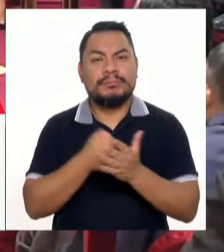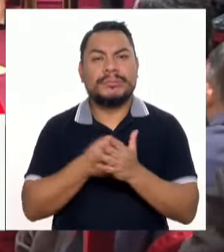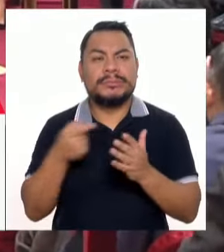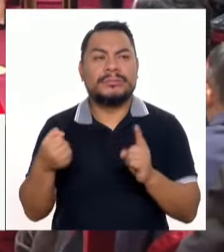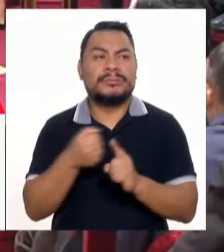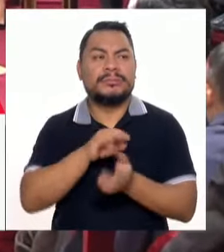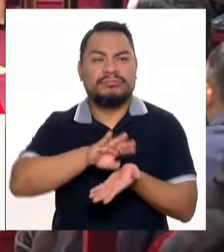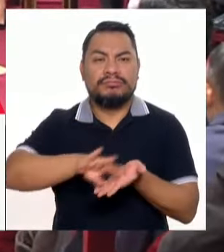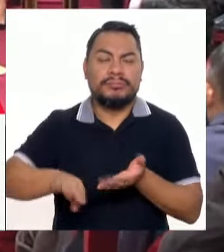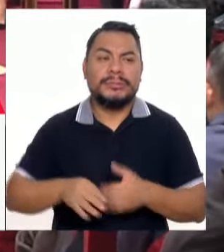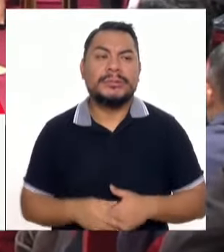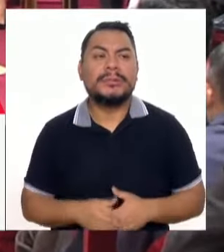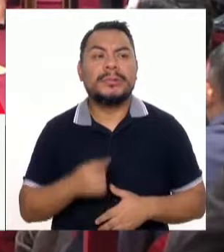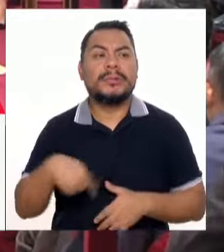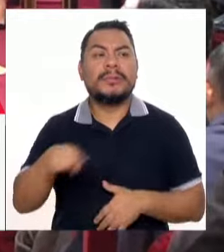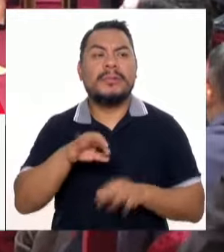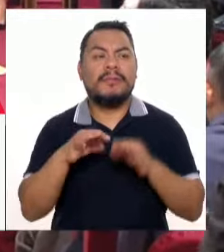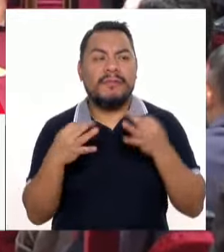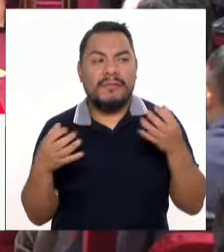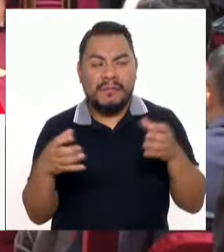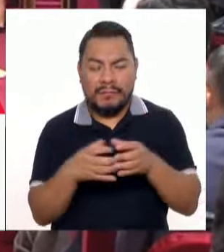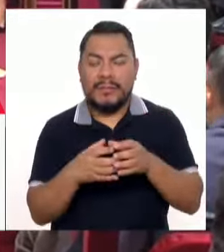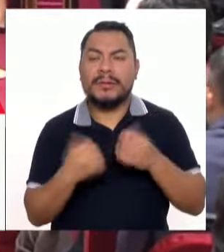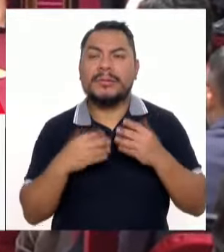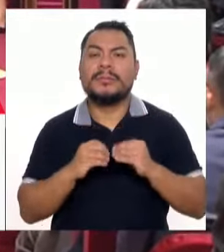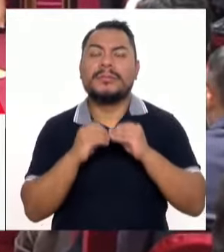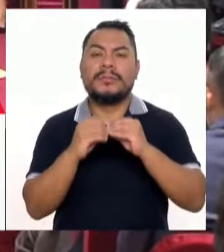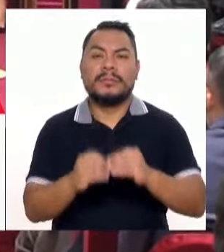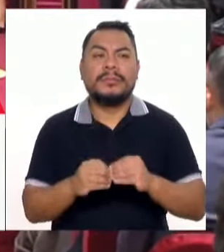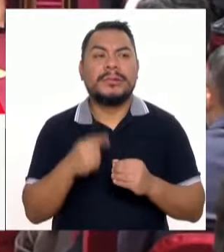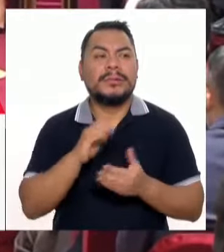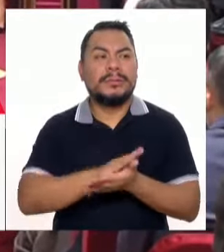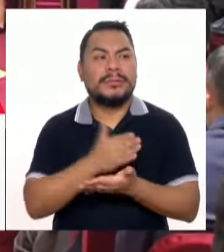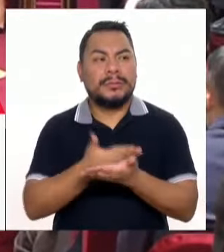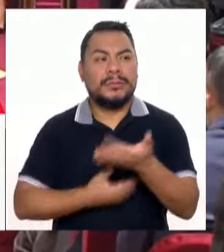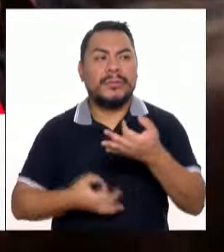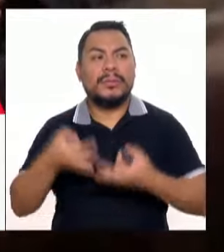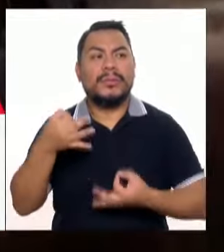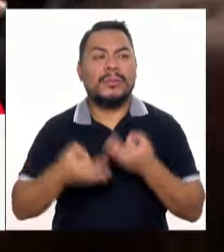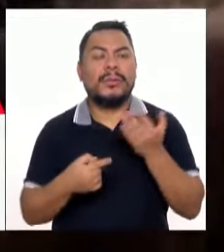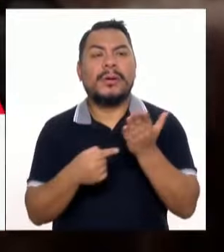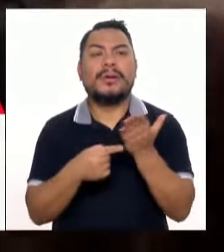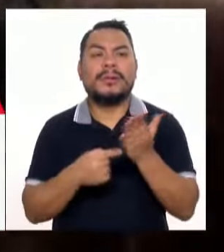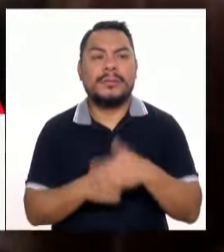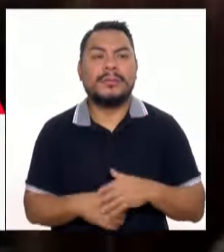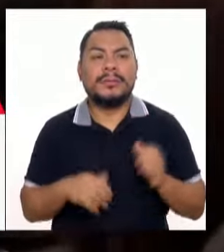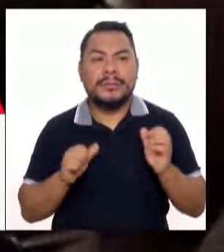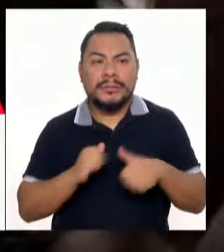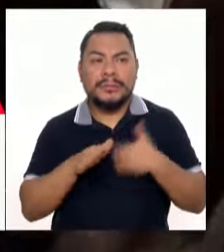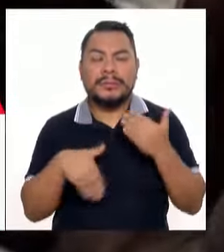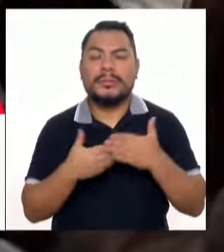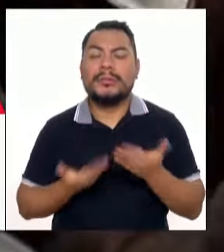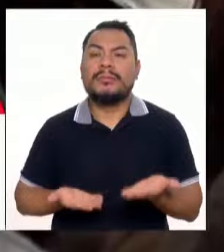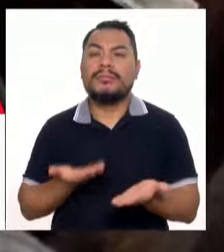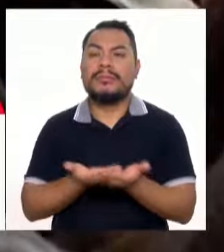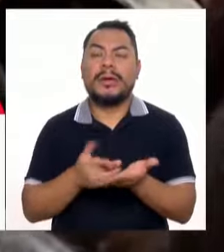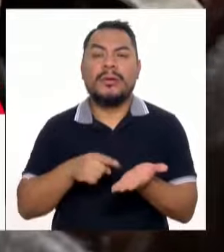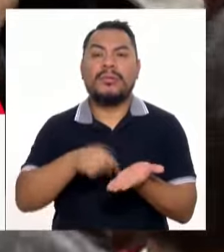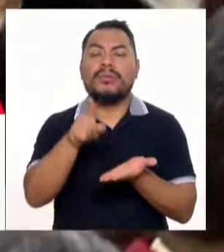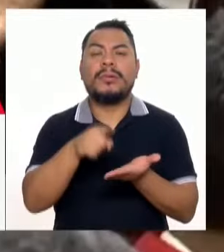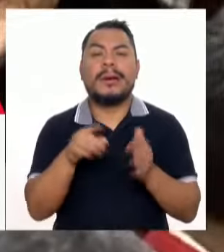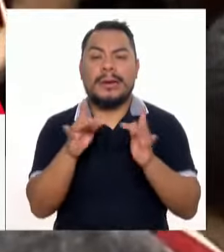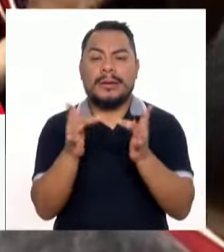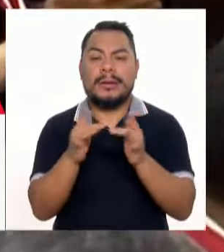contra la mujer e integrantes del grupo familiar, se ha implementado el expediente judicial electrónico y mesa de partes